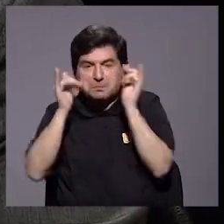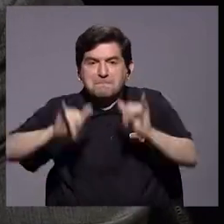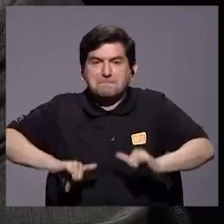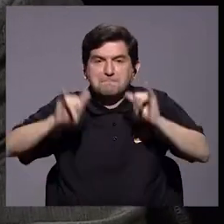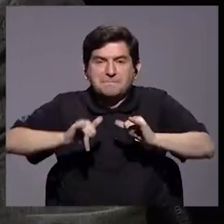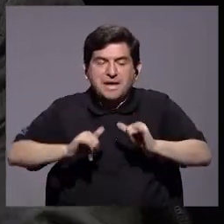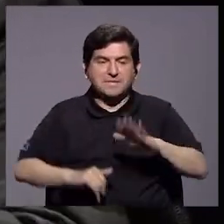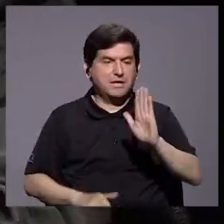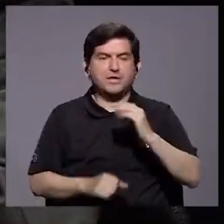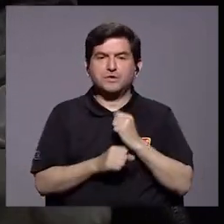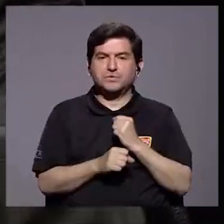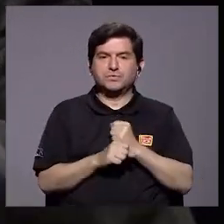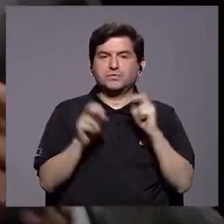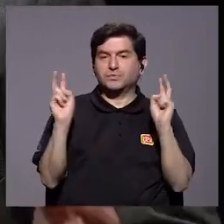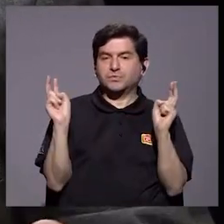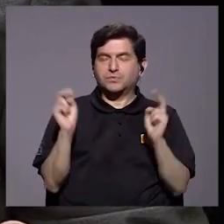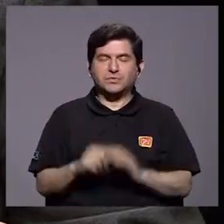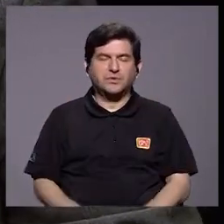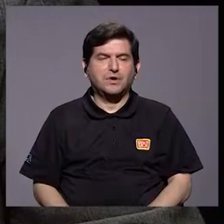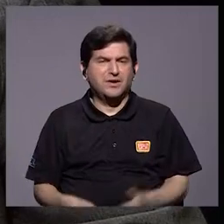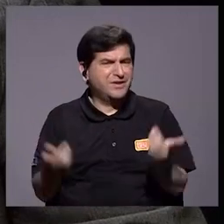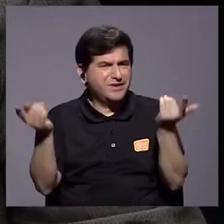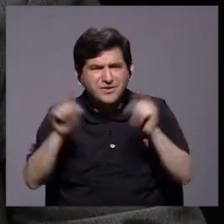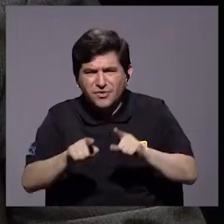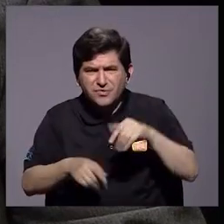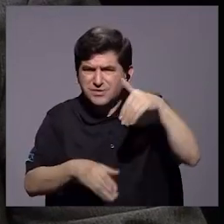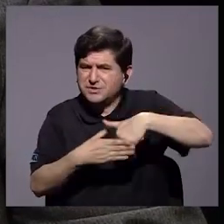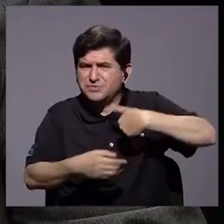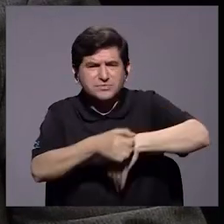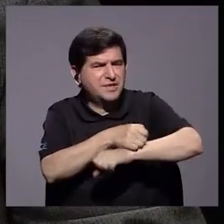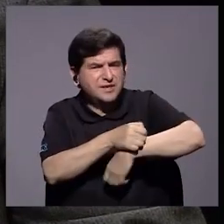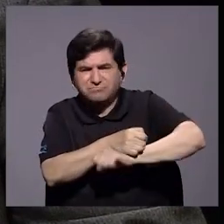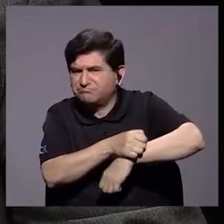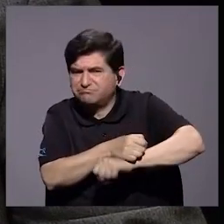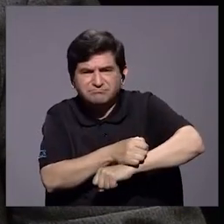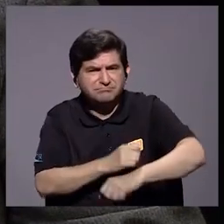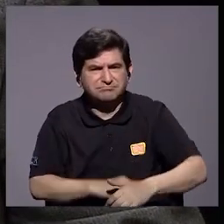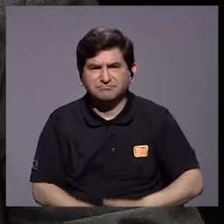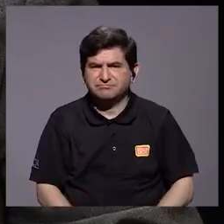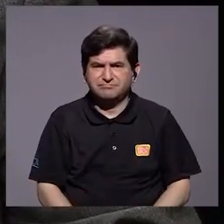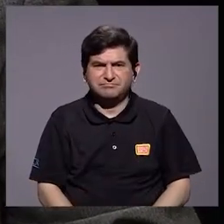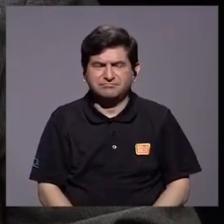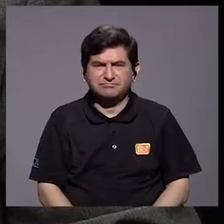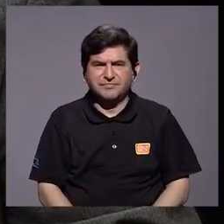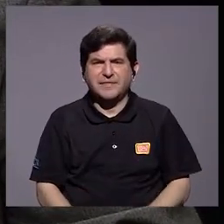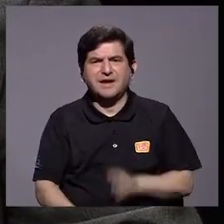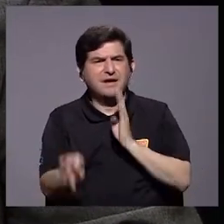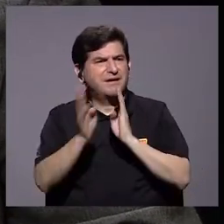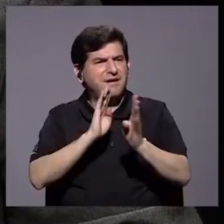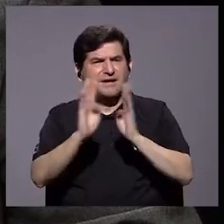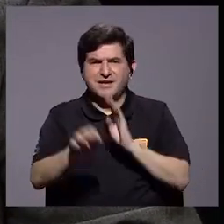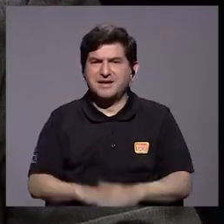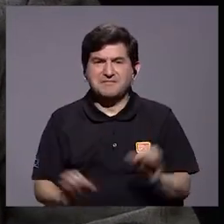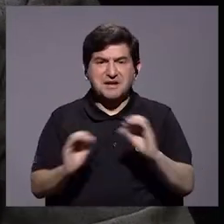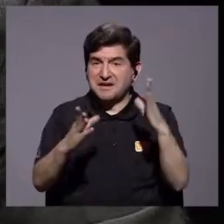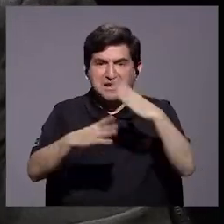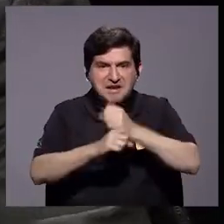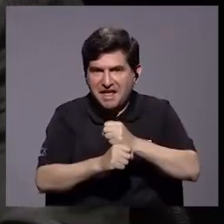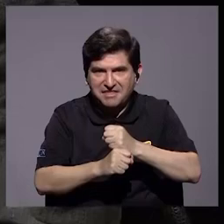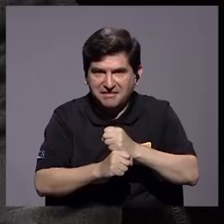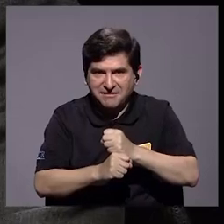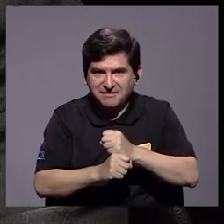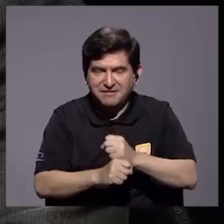en sus sillas que por lo que está ocurriendo en el fútbol cuando cuando hablábamos de que no hacen nada bueno no hacen nada